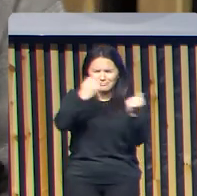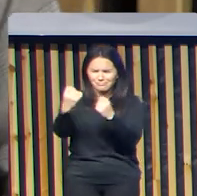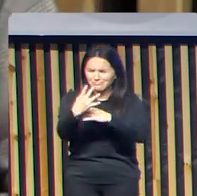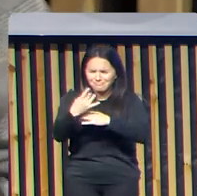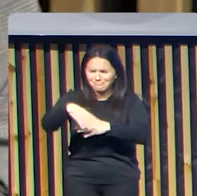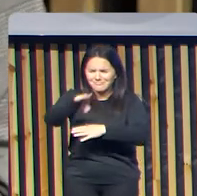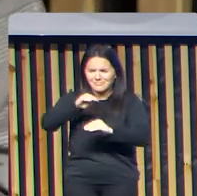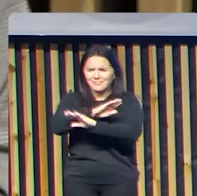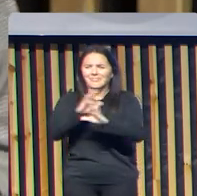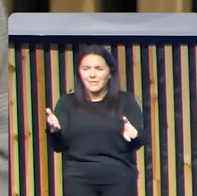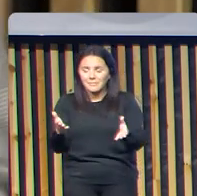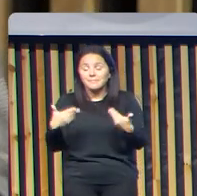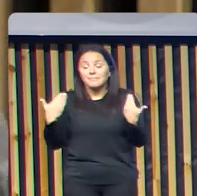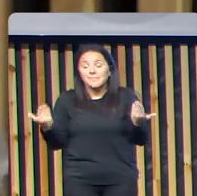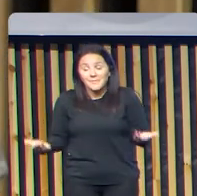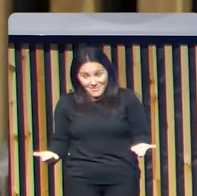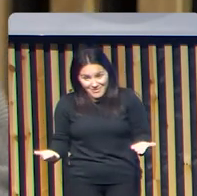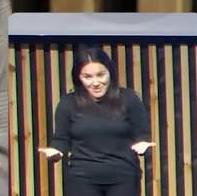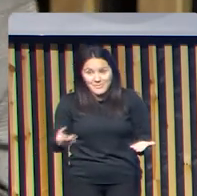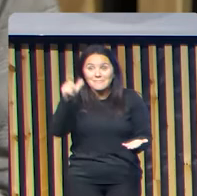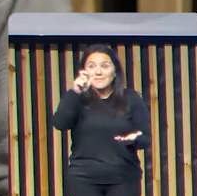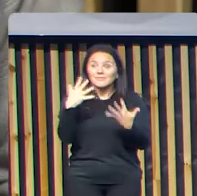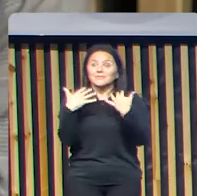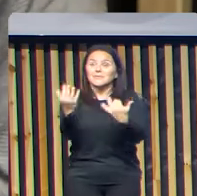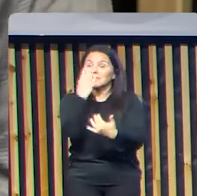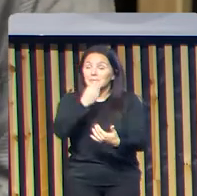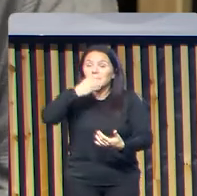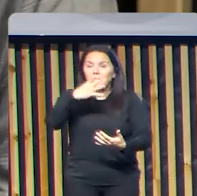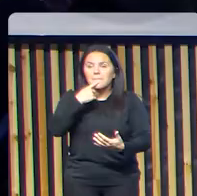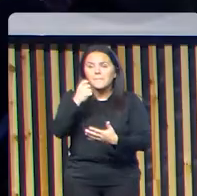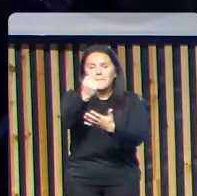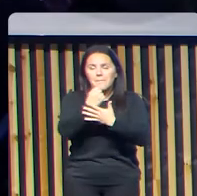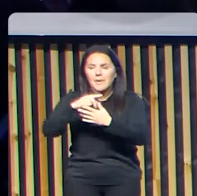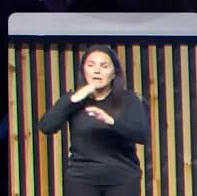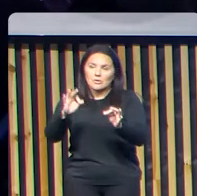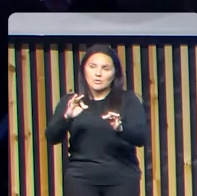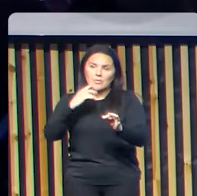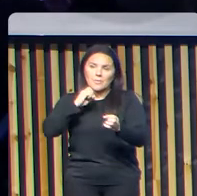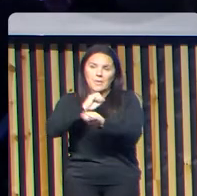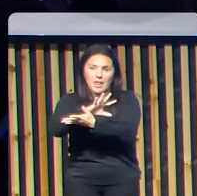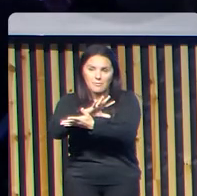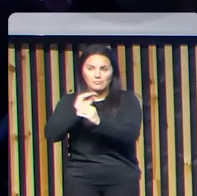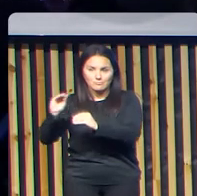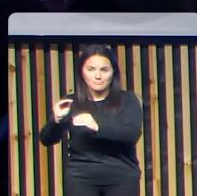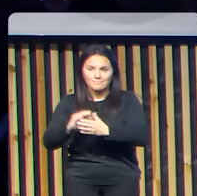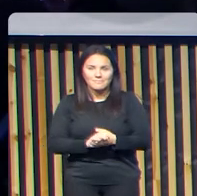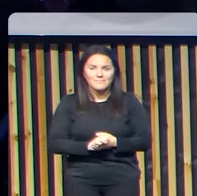bueno precisamente para que nos entienda más gente y Contamos con el apoyo de la gente de arabaco gorrak